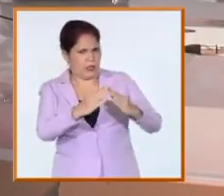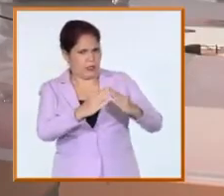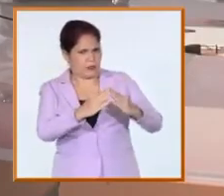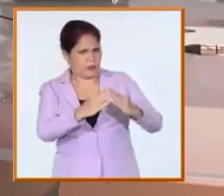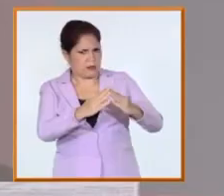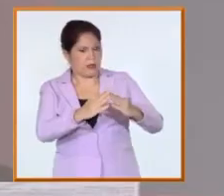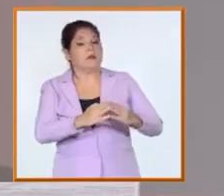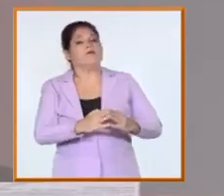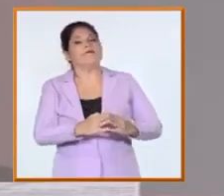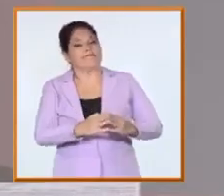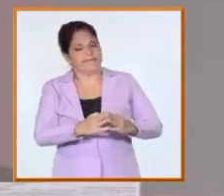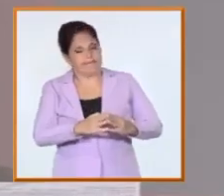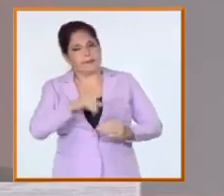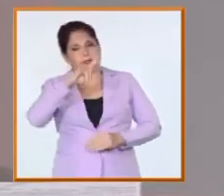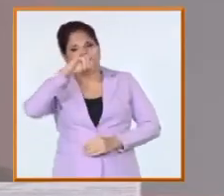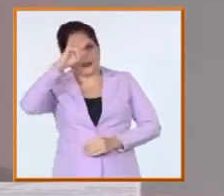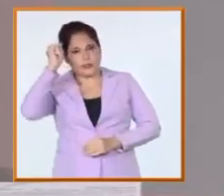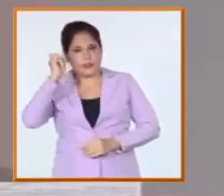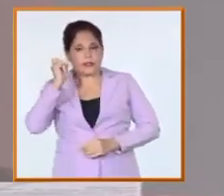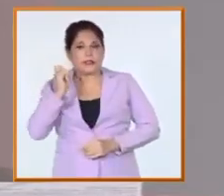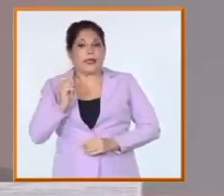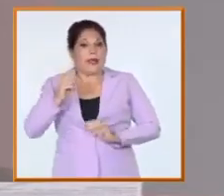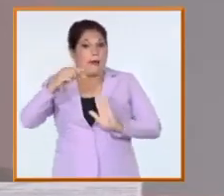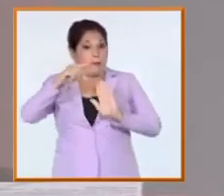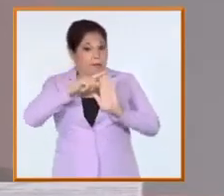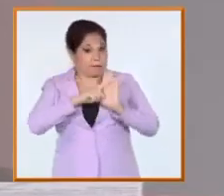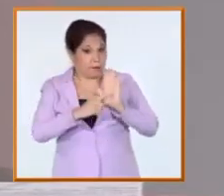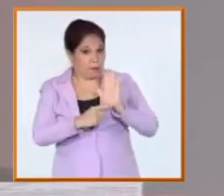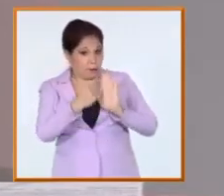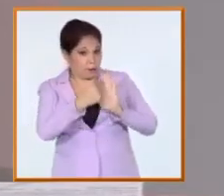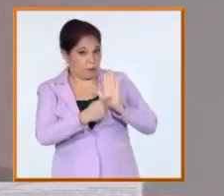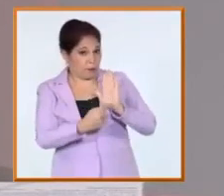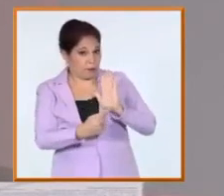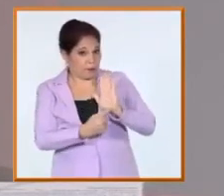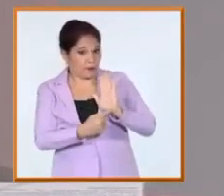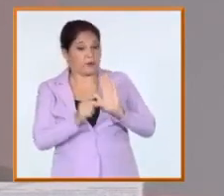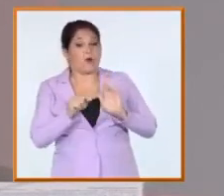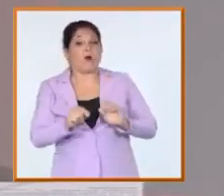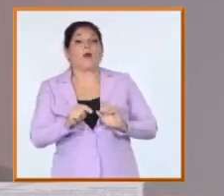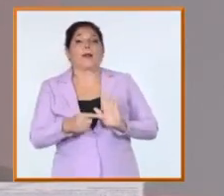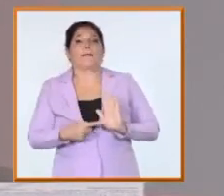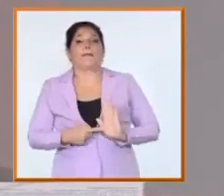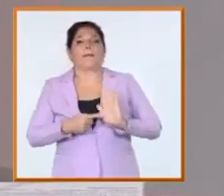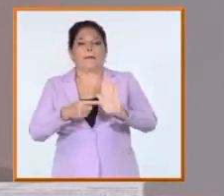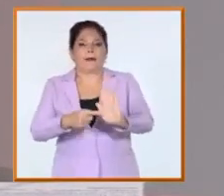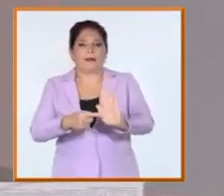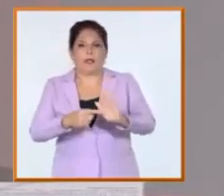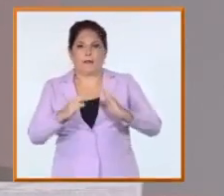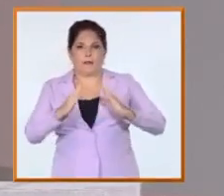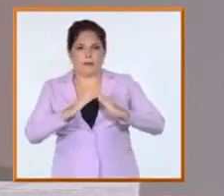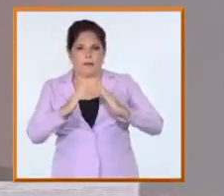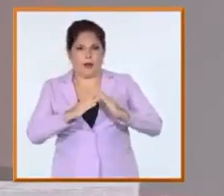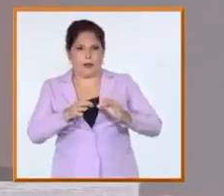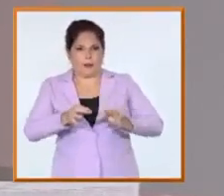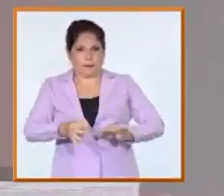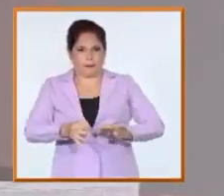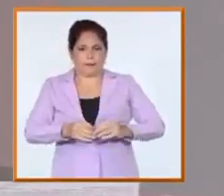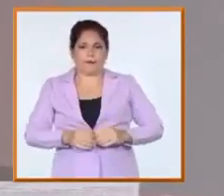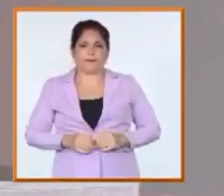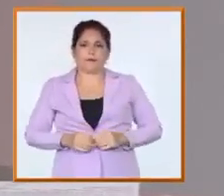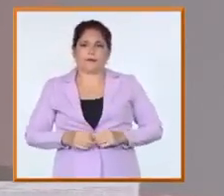si hay Ya ahora dentro de las cosas que hemos estado presentando en el tema de la vivienda